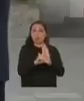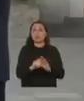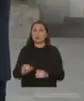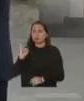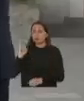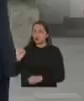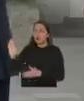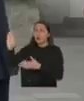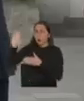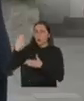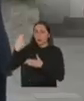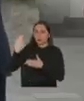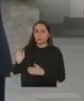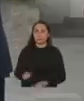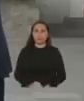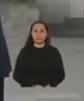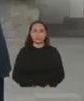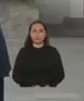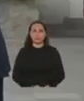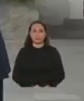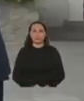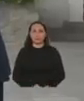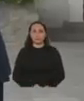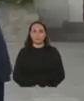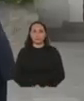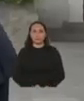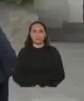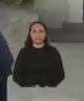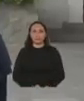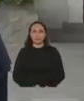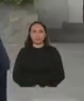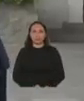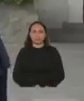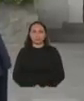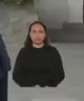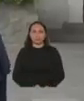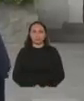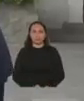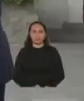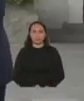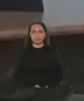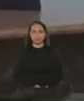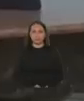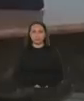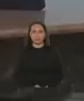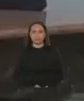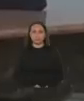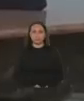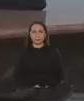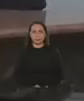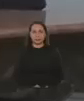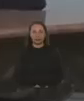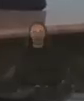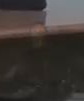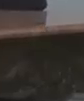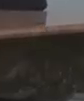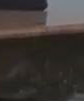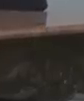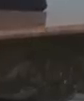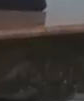Último datito, porque sabemos que sí, tengo que hacer clase. No, yo creo que normalmente no se le puede